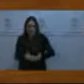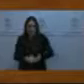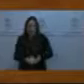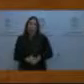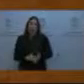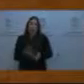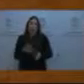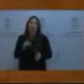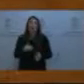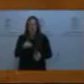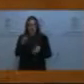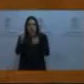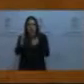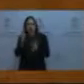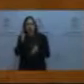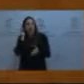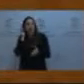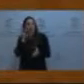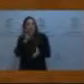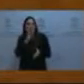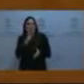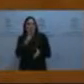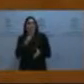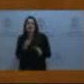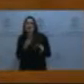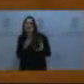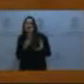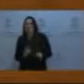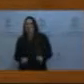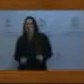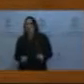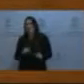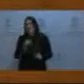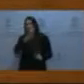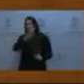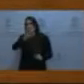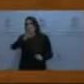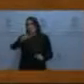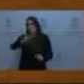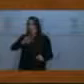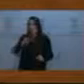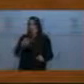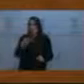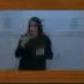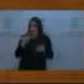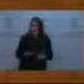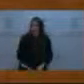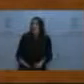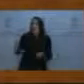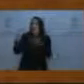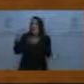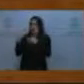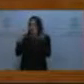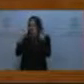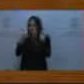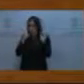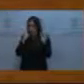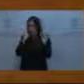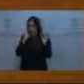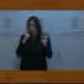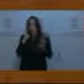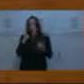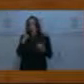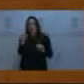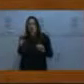Igualmente nos confirmó que el coste aproximado fue de unos 25.000 euros de hace 10 años y nos